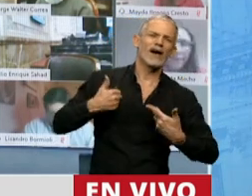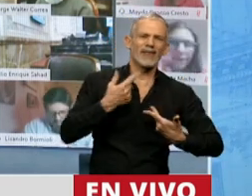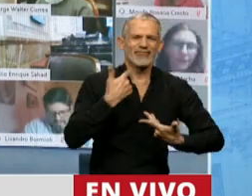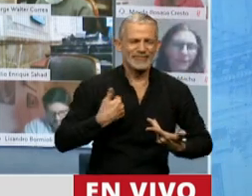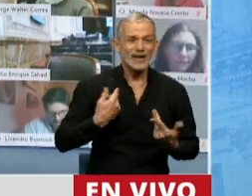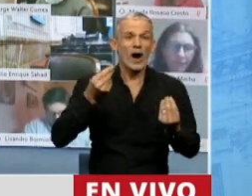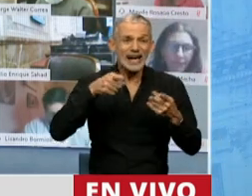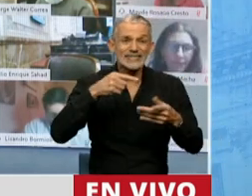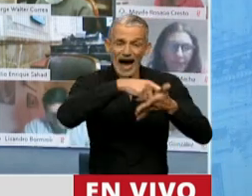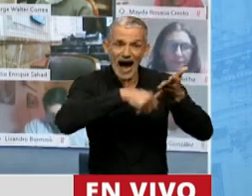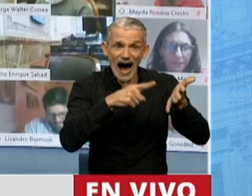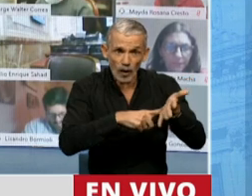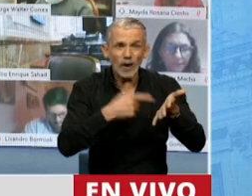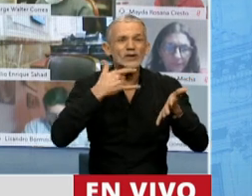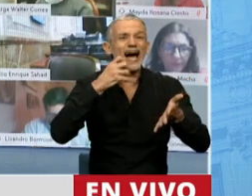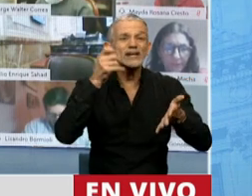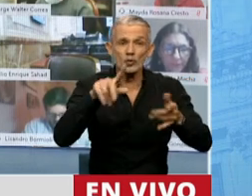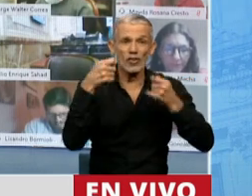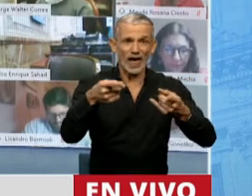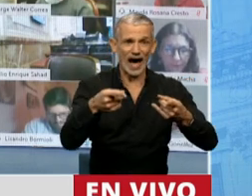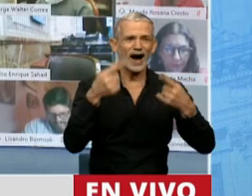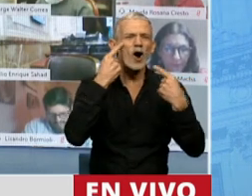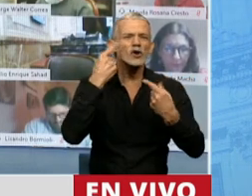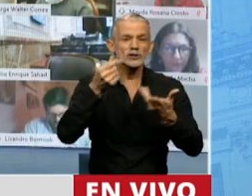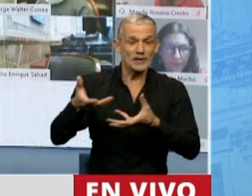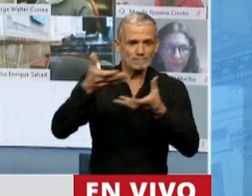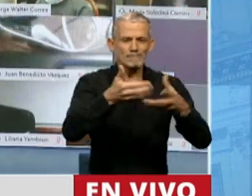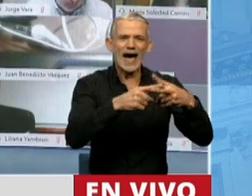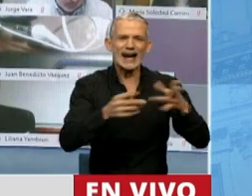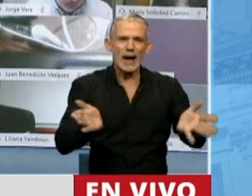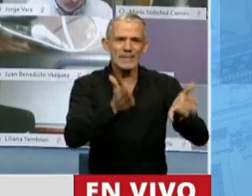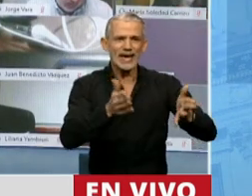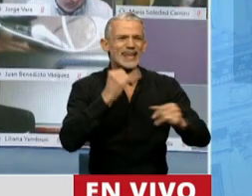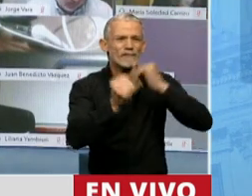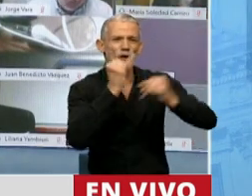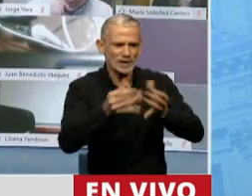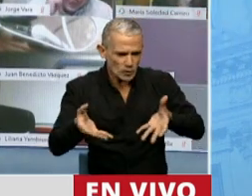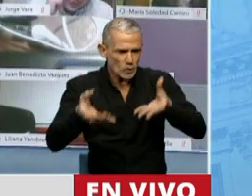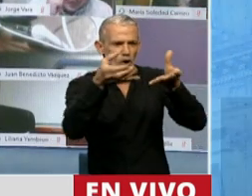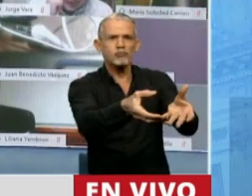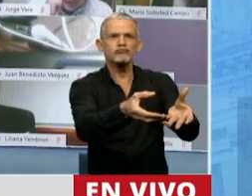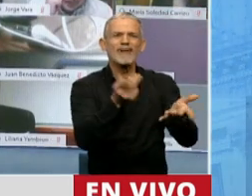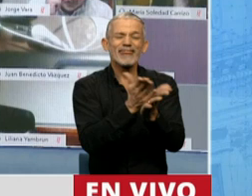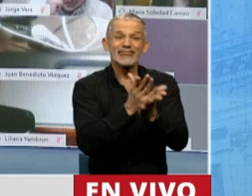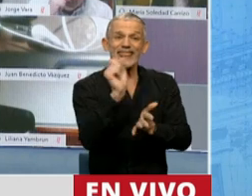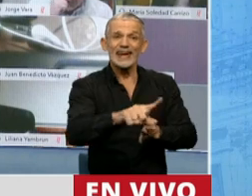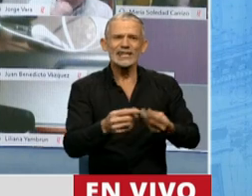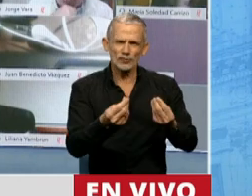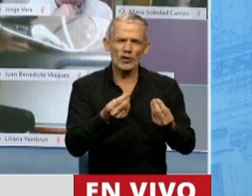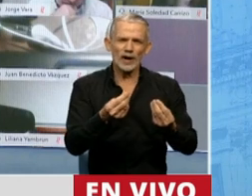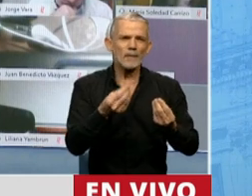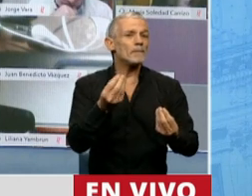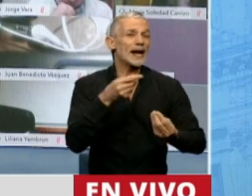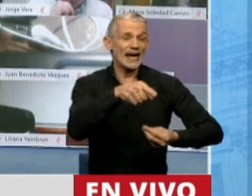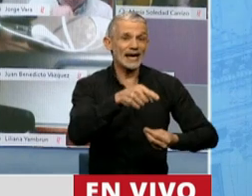escazú es poner en las manos de los ciudadanos las herramientas la información y el derecho sobre todas las